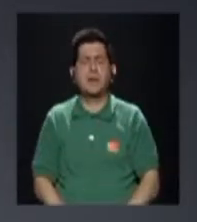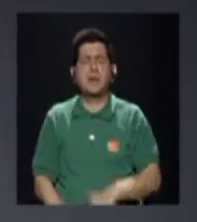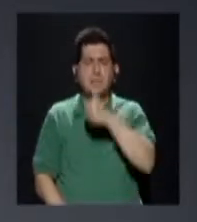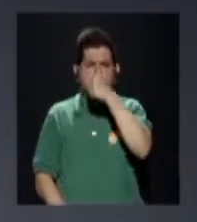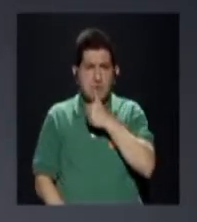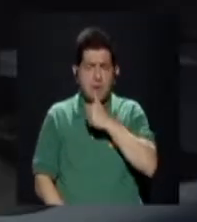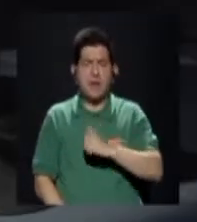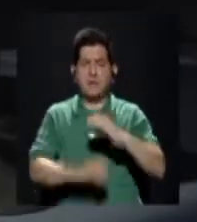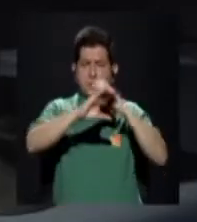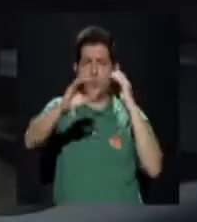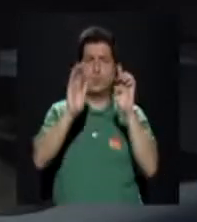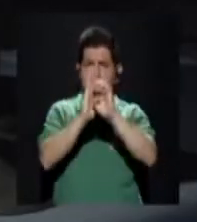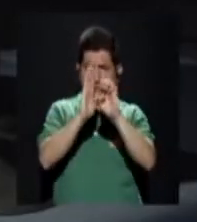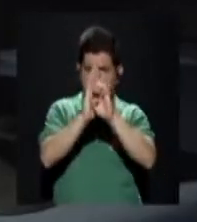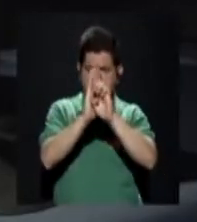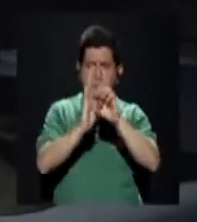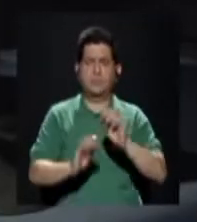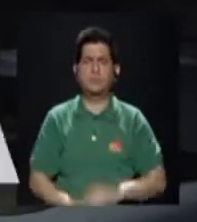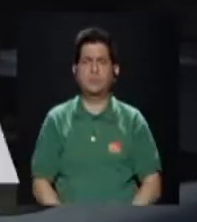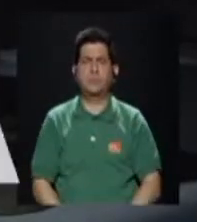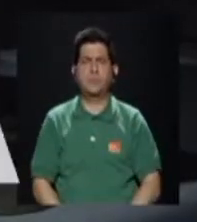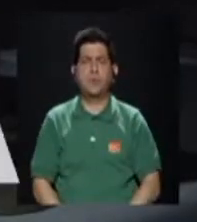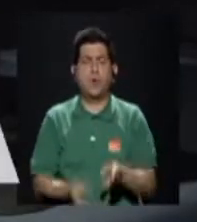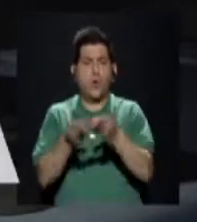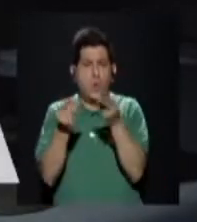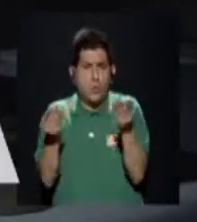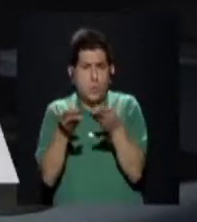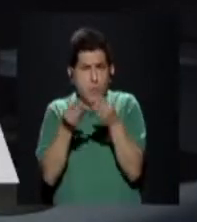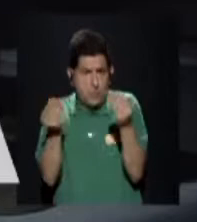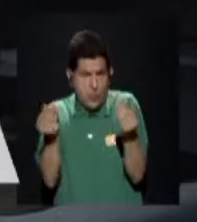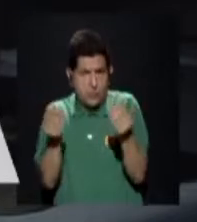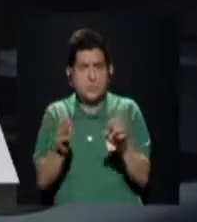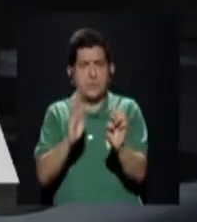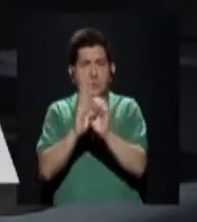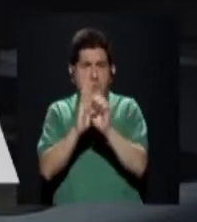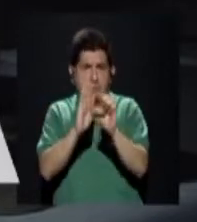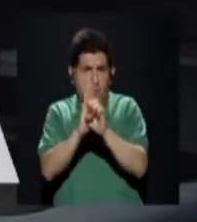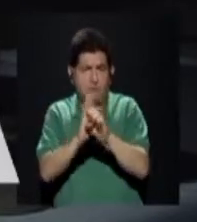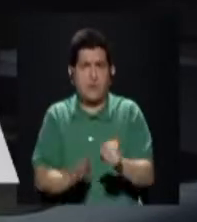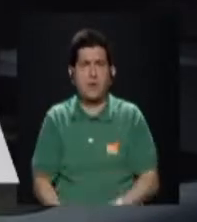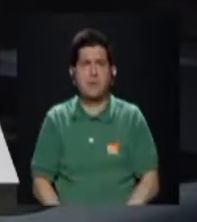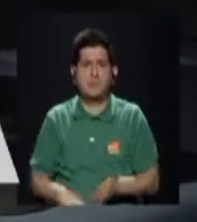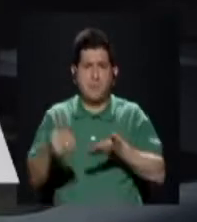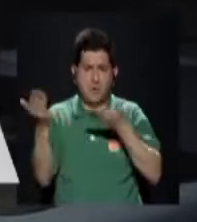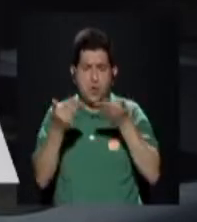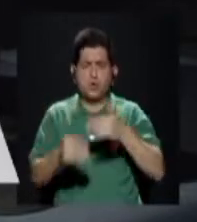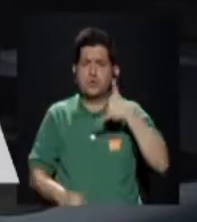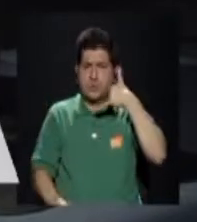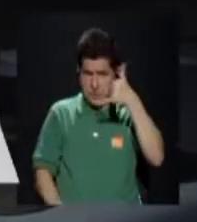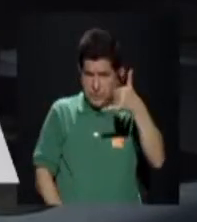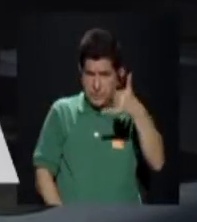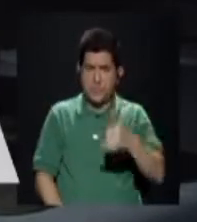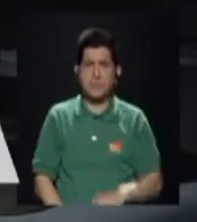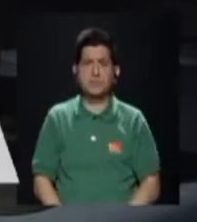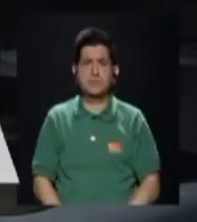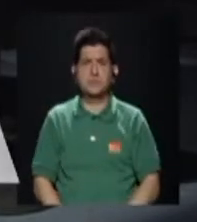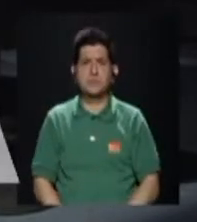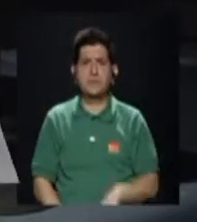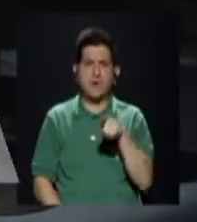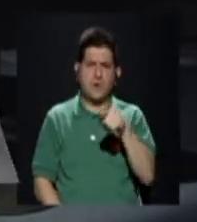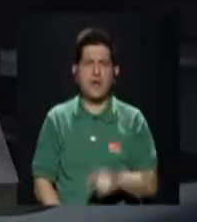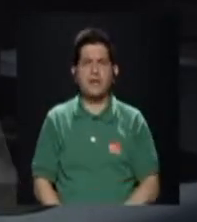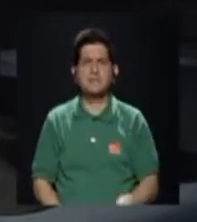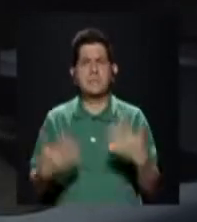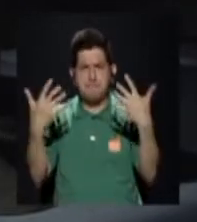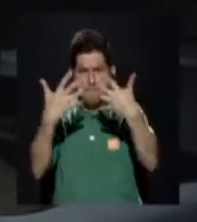son privadas y los que producen servicios de telefonía son a veces son